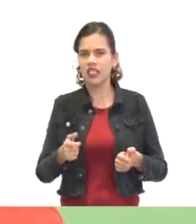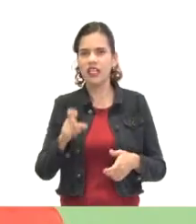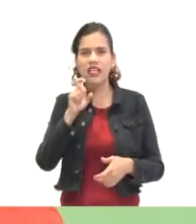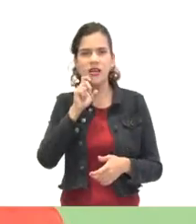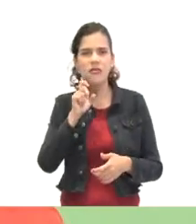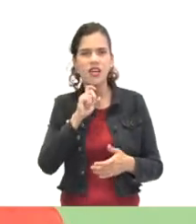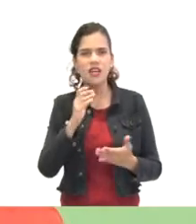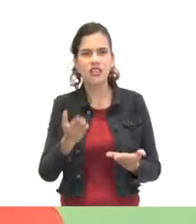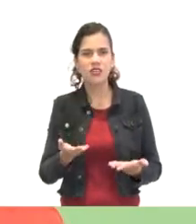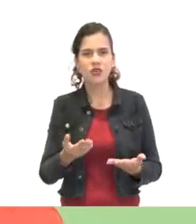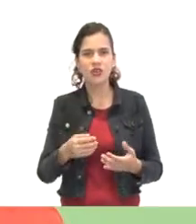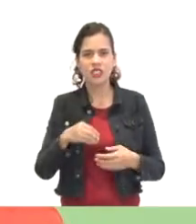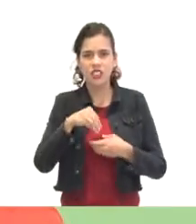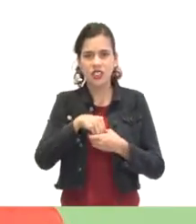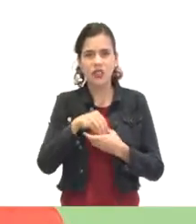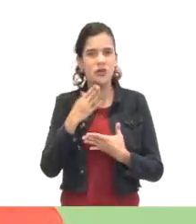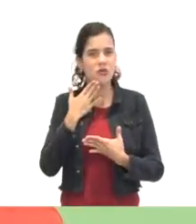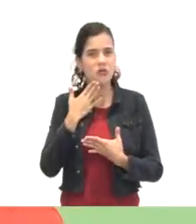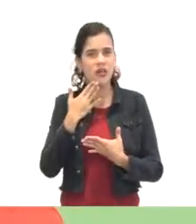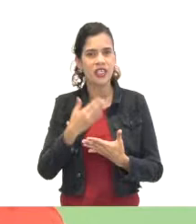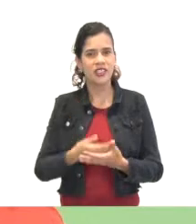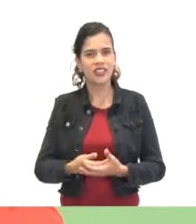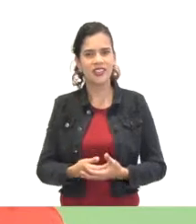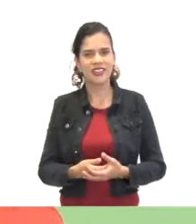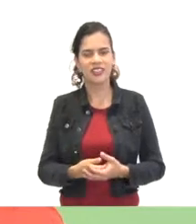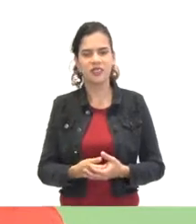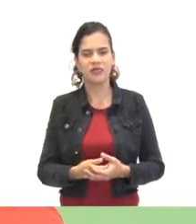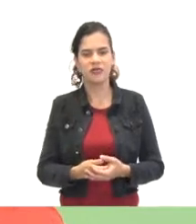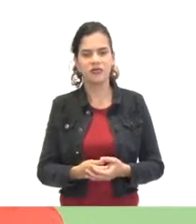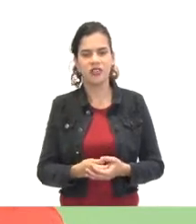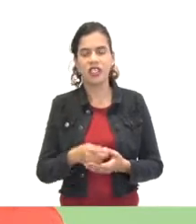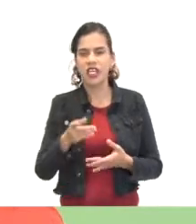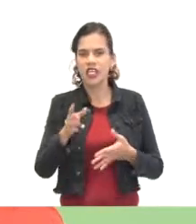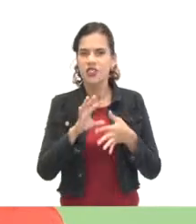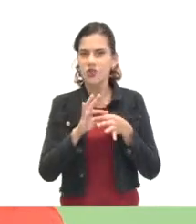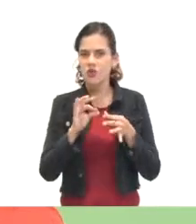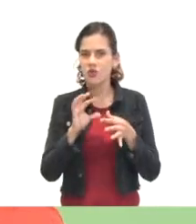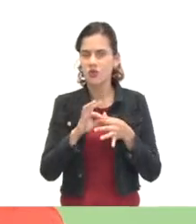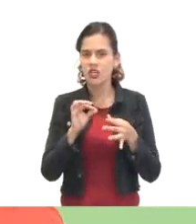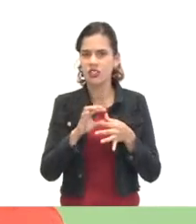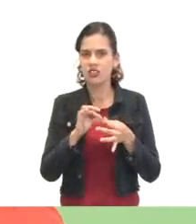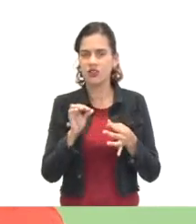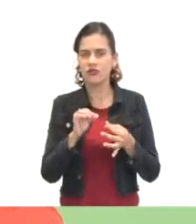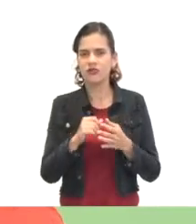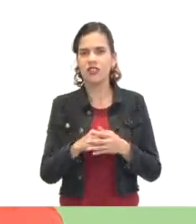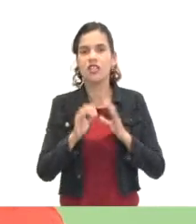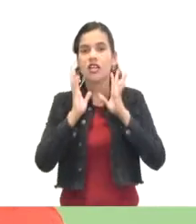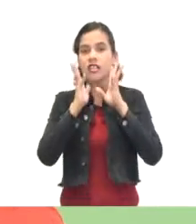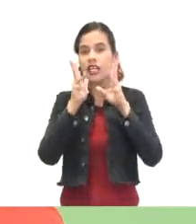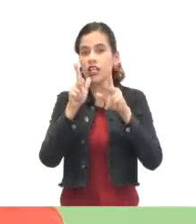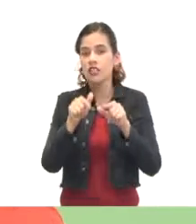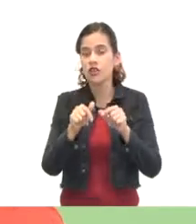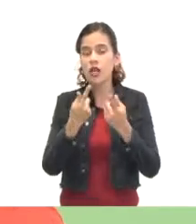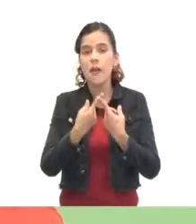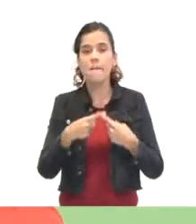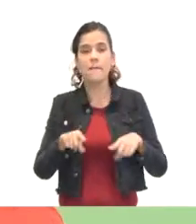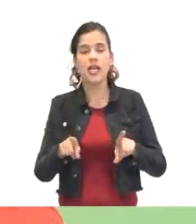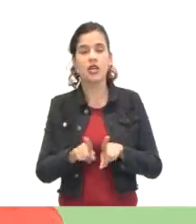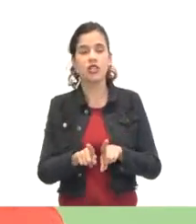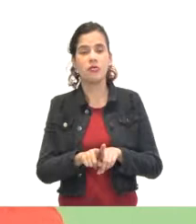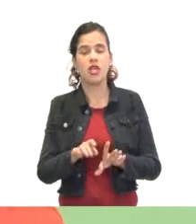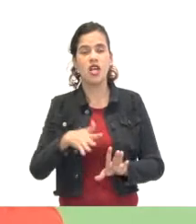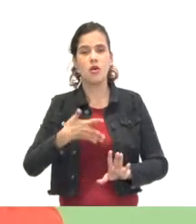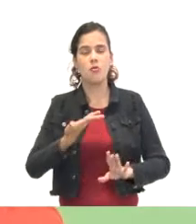en el vientre de mamá, esos cuentos, esas narraciones, pero también le